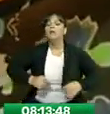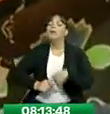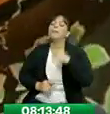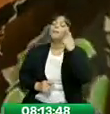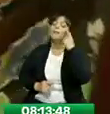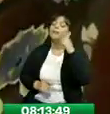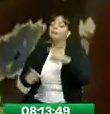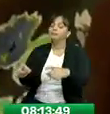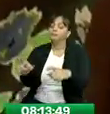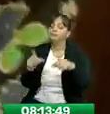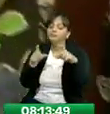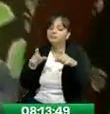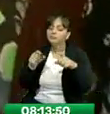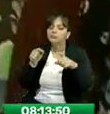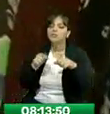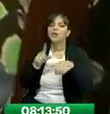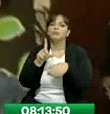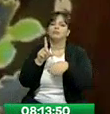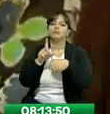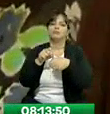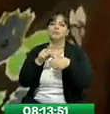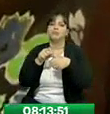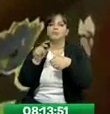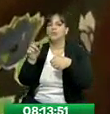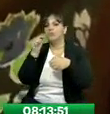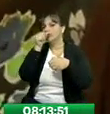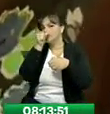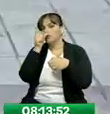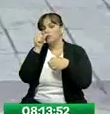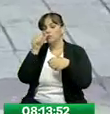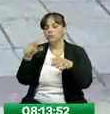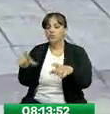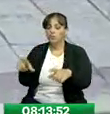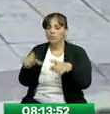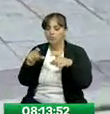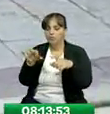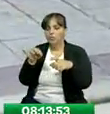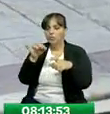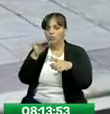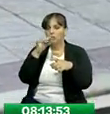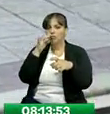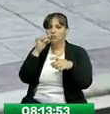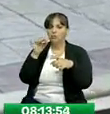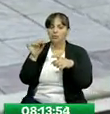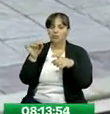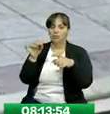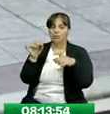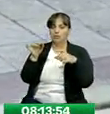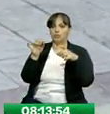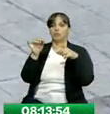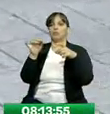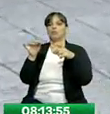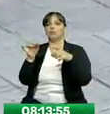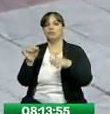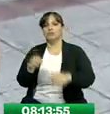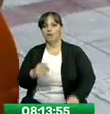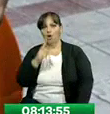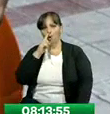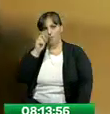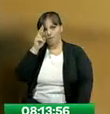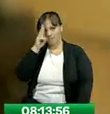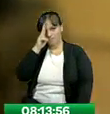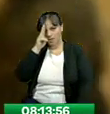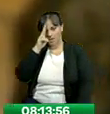yo tengo libre y pan en la caja nueva tonta al parecer el papel tenía escopolamina